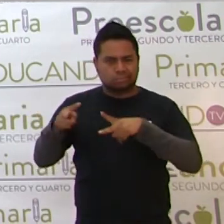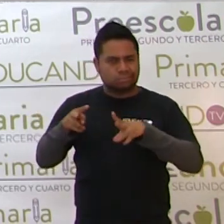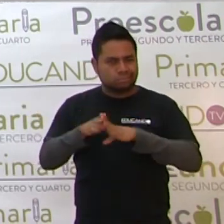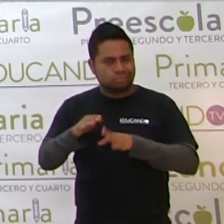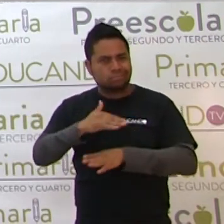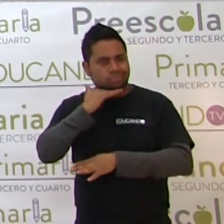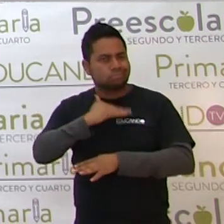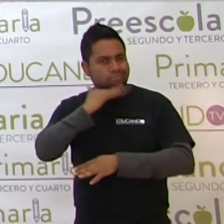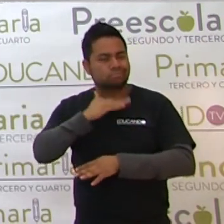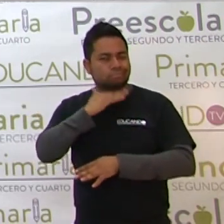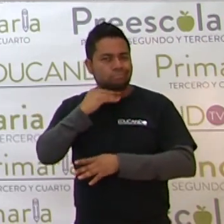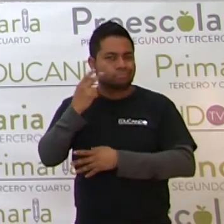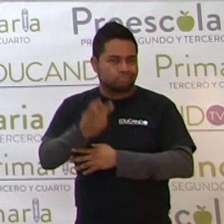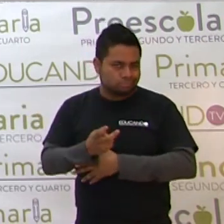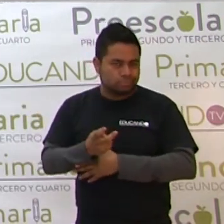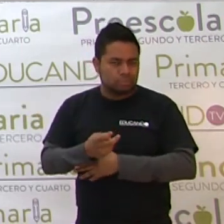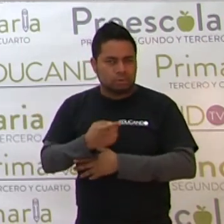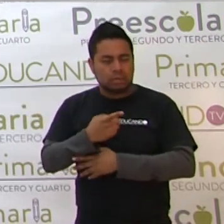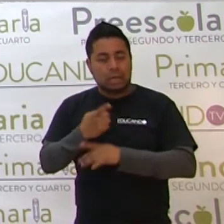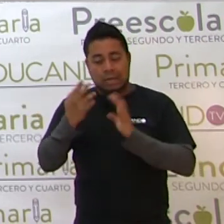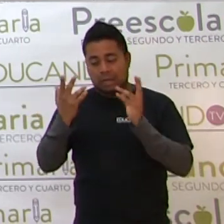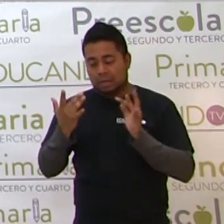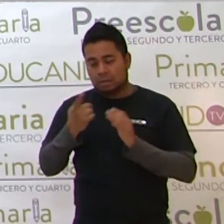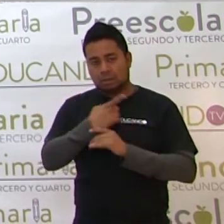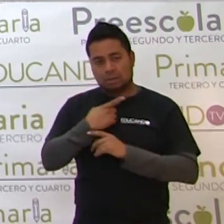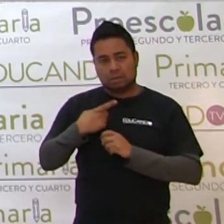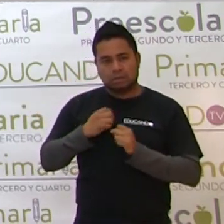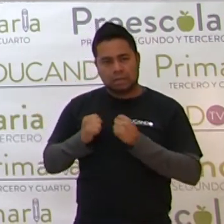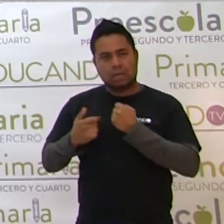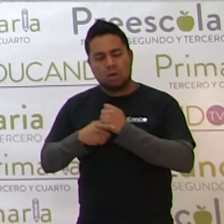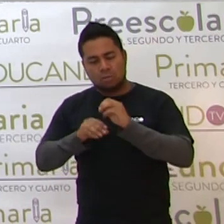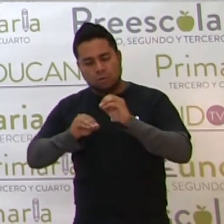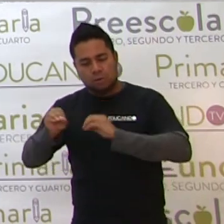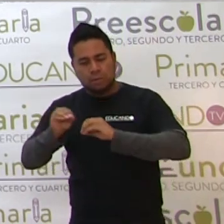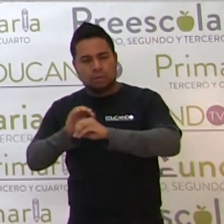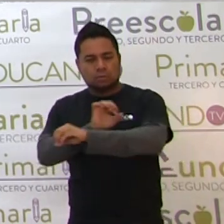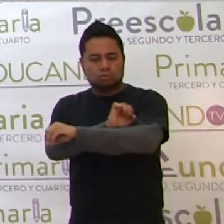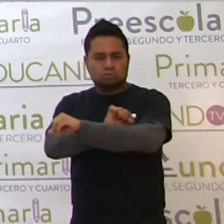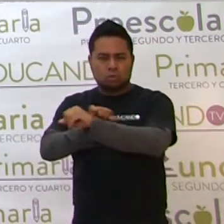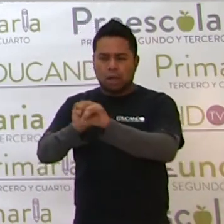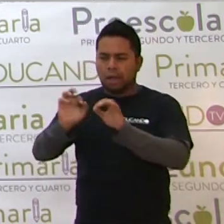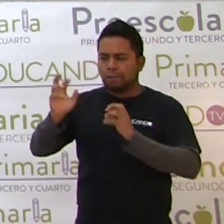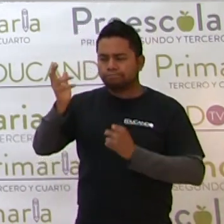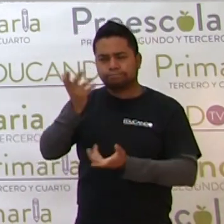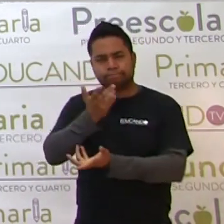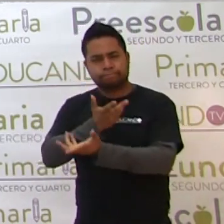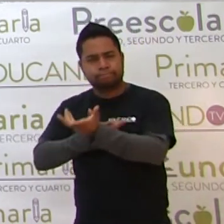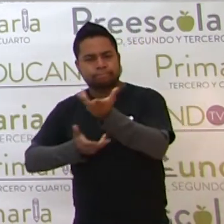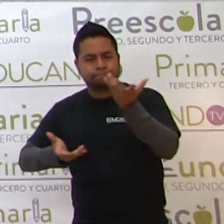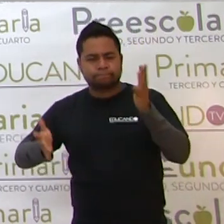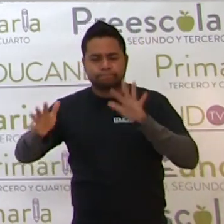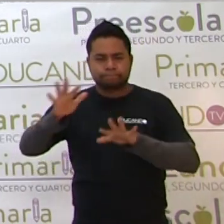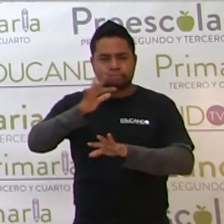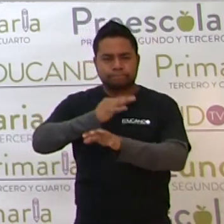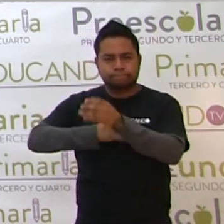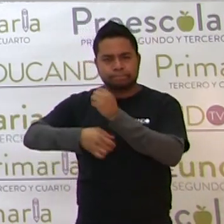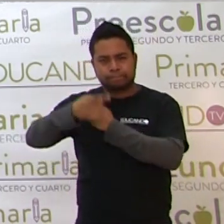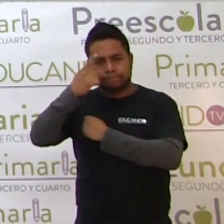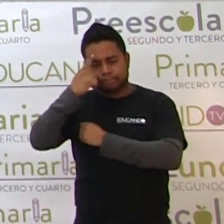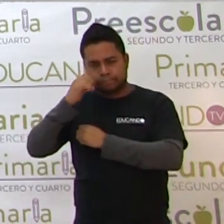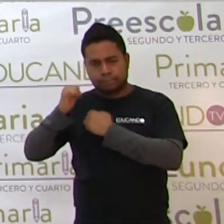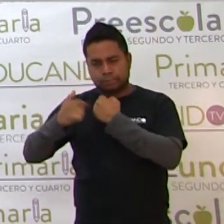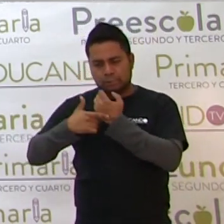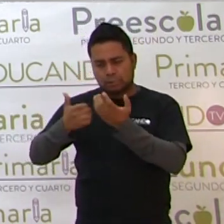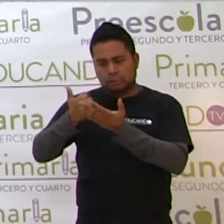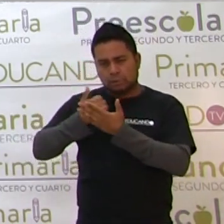del público, ¿sí? Las manos deben de tener pequeños movimientos para que así podamos nada más tomar una referencia